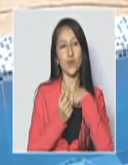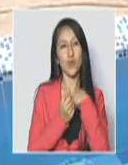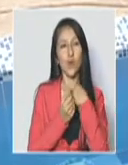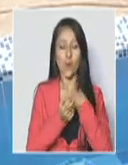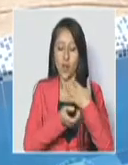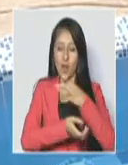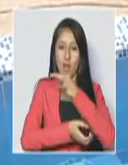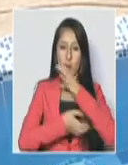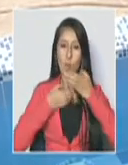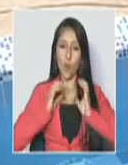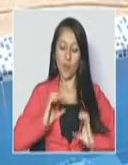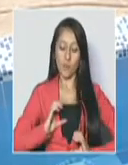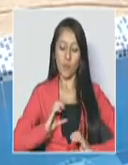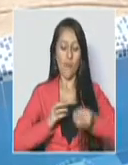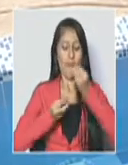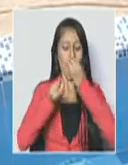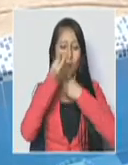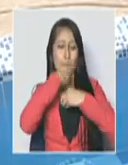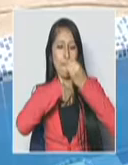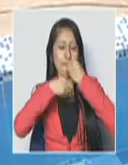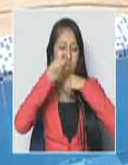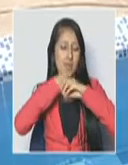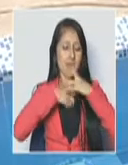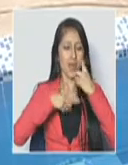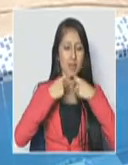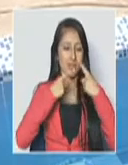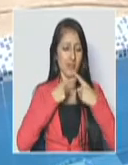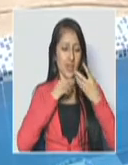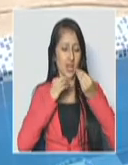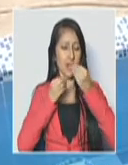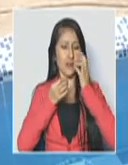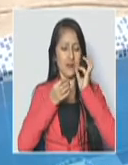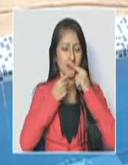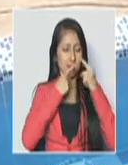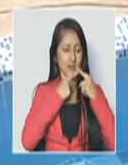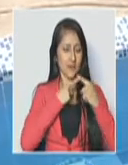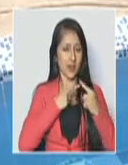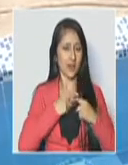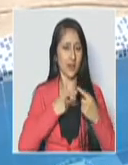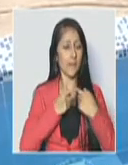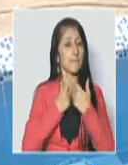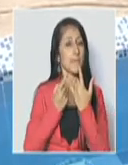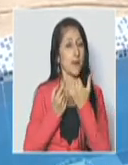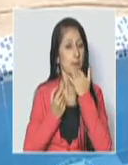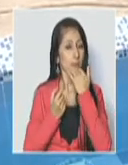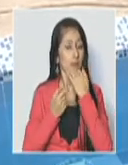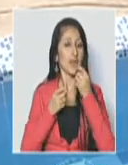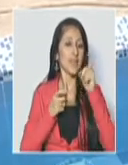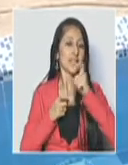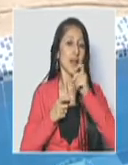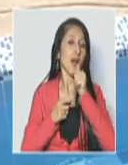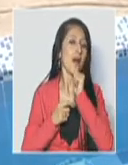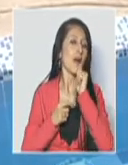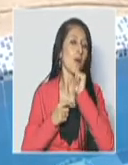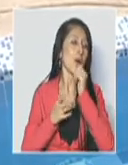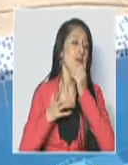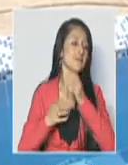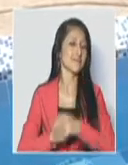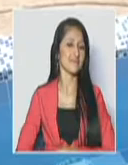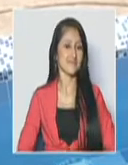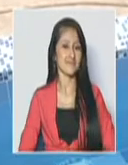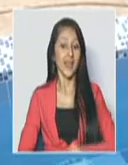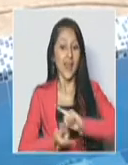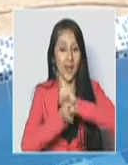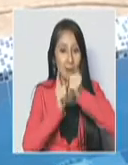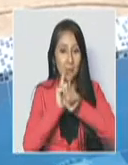estas células de bart vitaminas llevar minerales le voy a dar una cantidad de cosas cuando realmente lo que evitaba era agua era